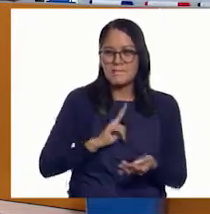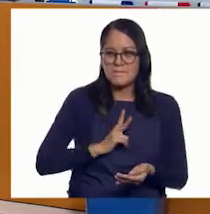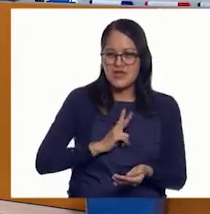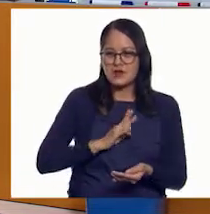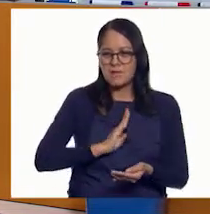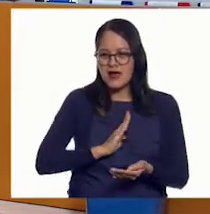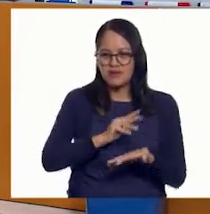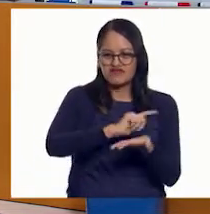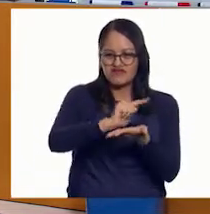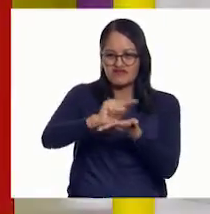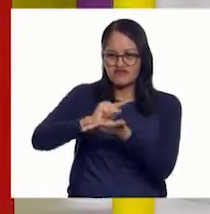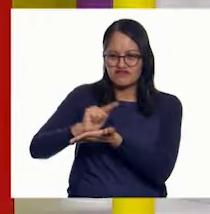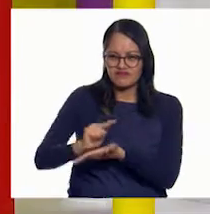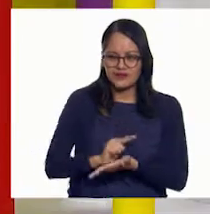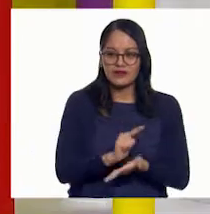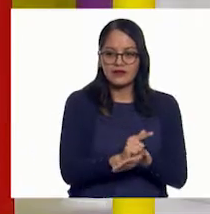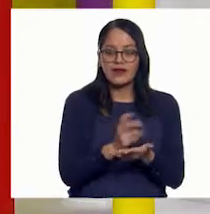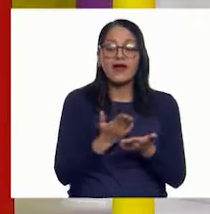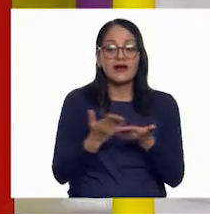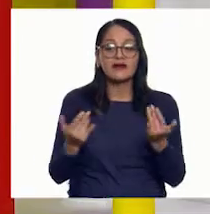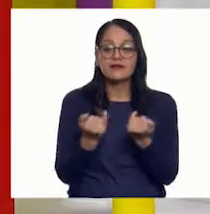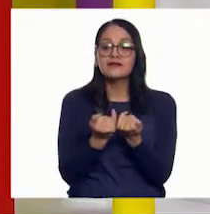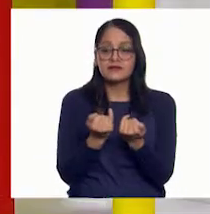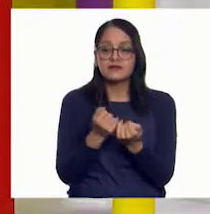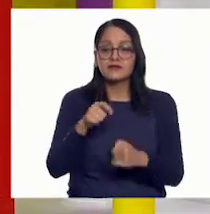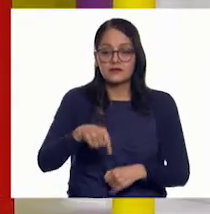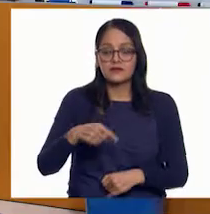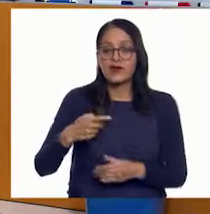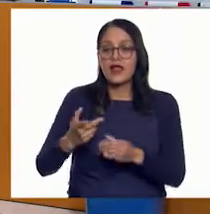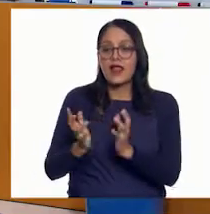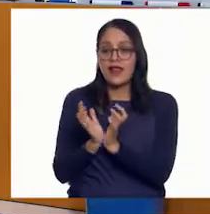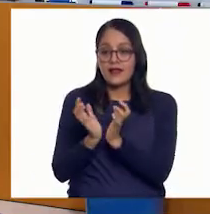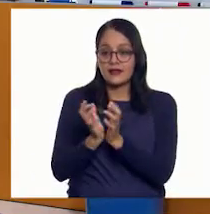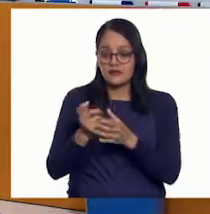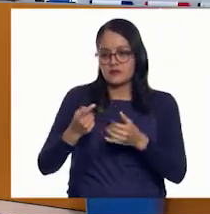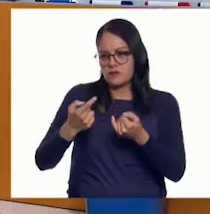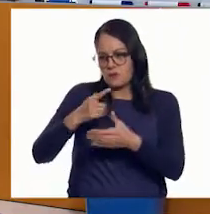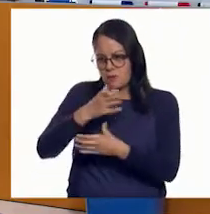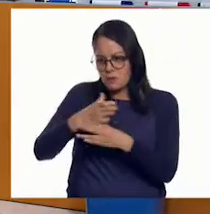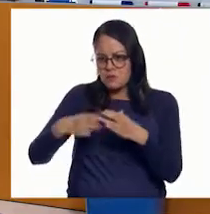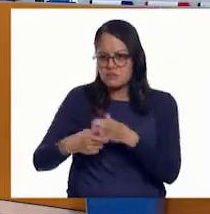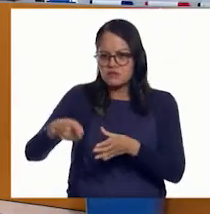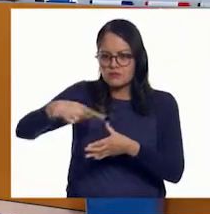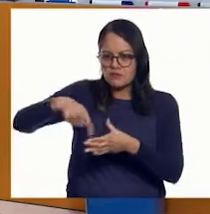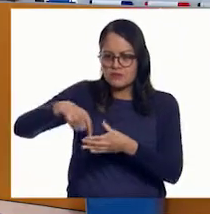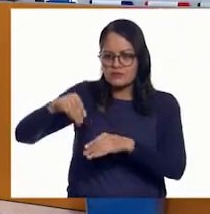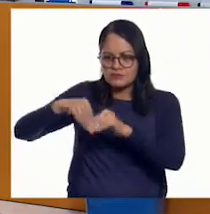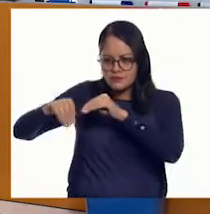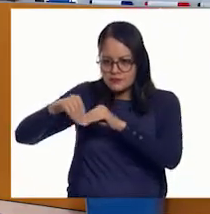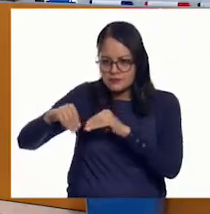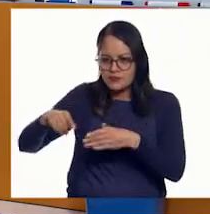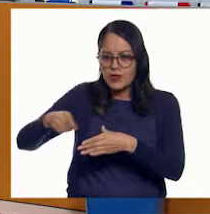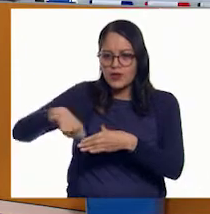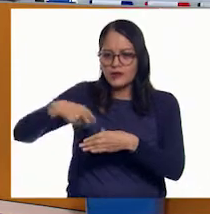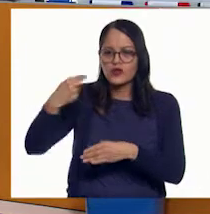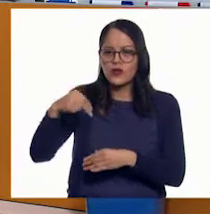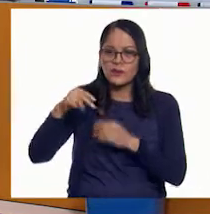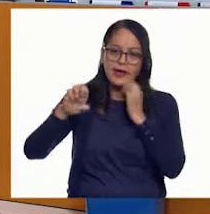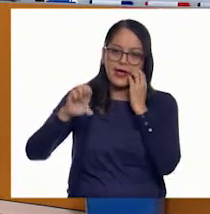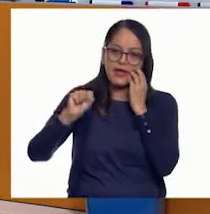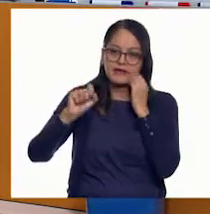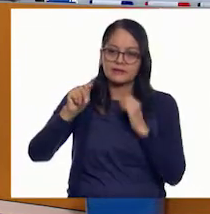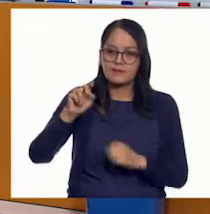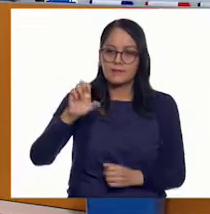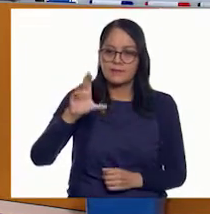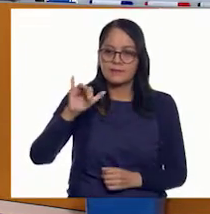manitas y demás, pues vamos a hacer un desinfectante a base de especias. Ajá. ¿Sí sabes cuáles son las especias? Las que usa mami